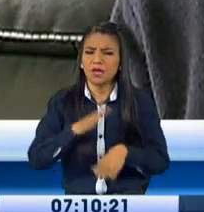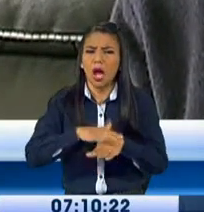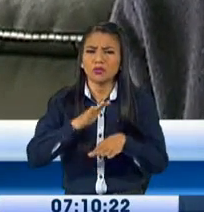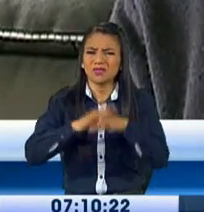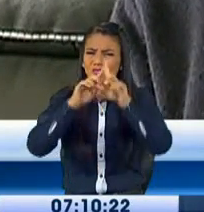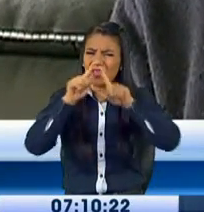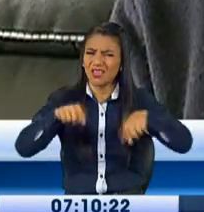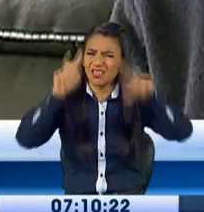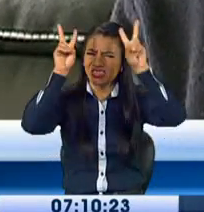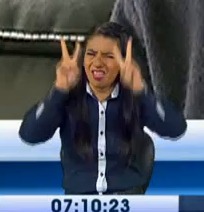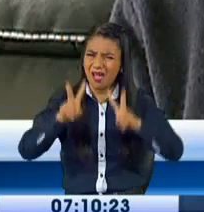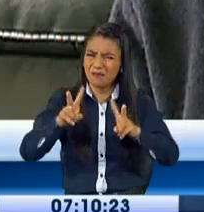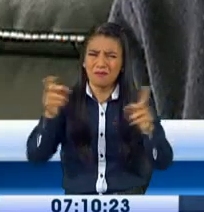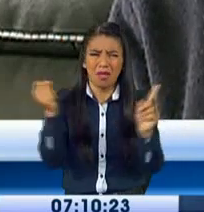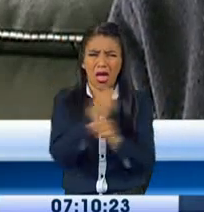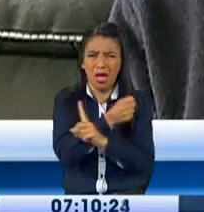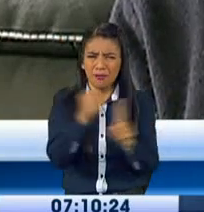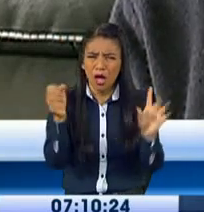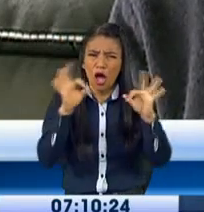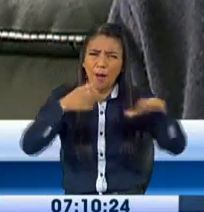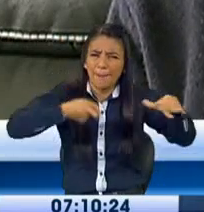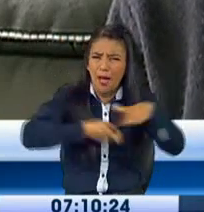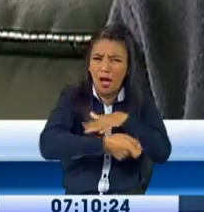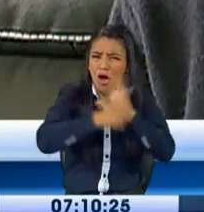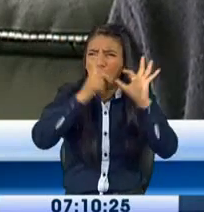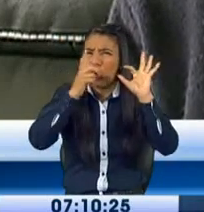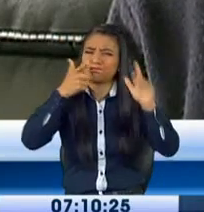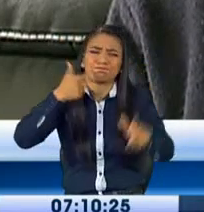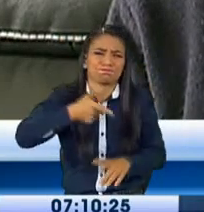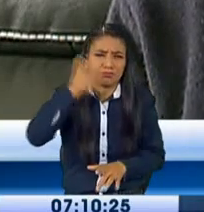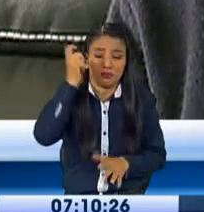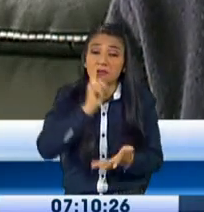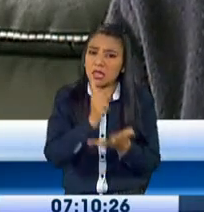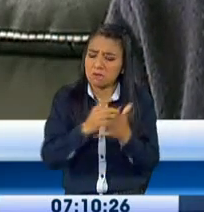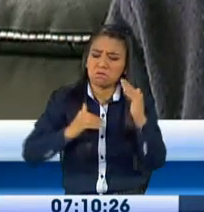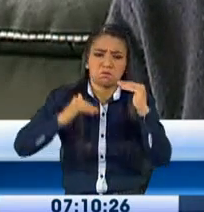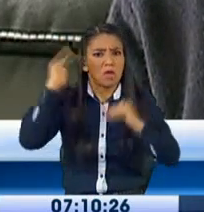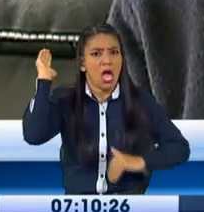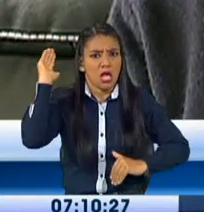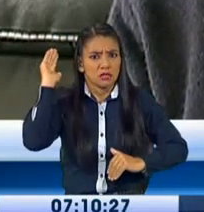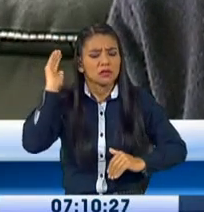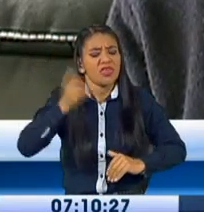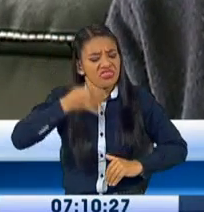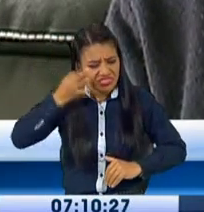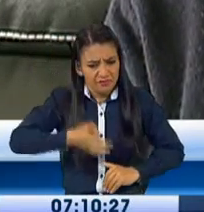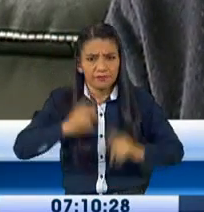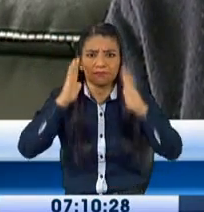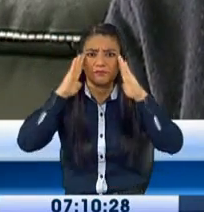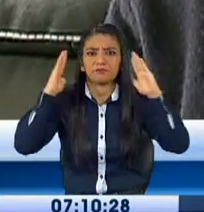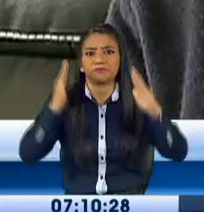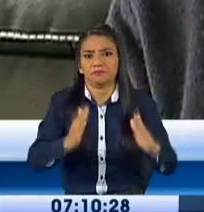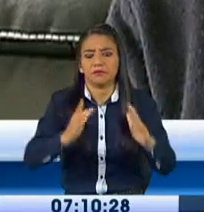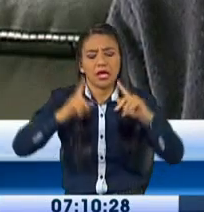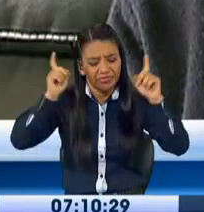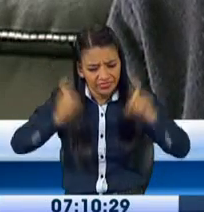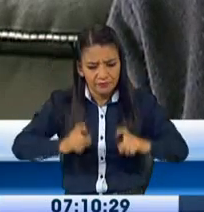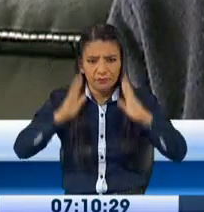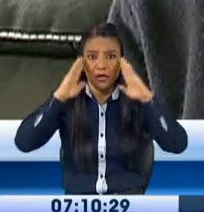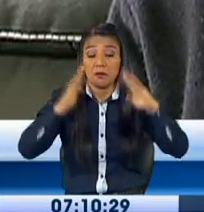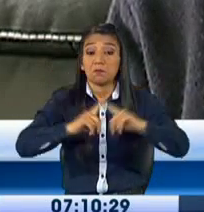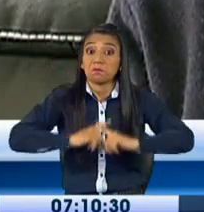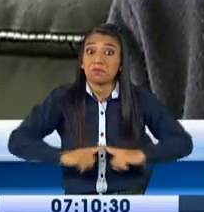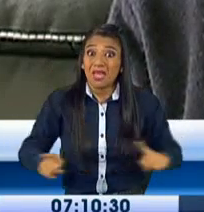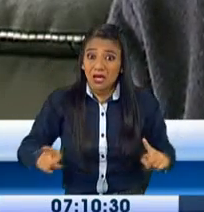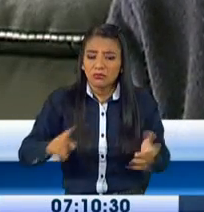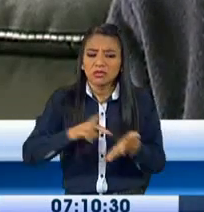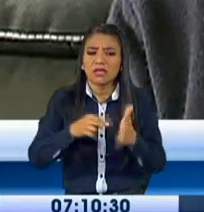limitado a la violencia delictiva, y evidentemente que esa merece una atención. Pero la violencia delictiva